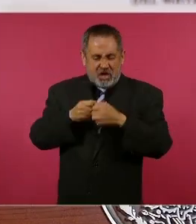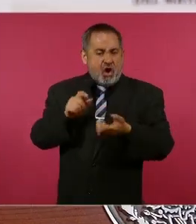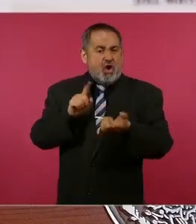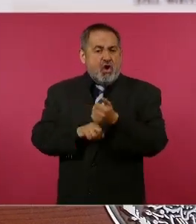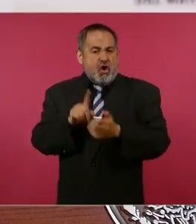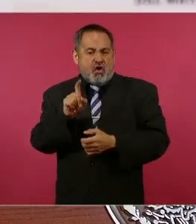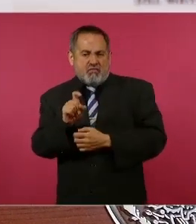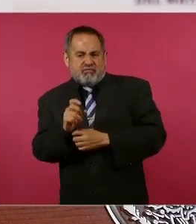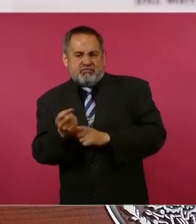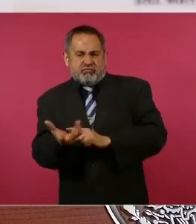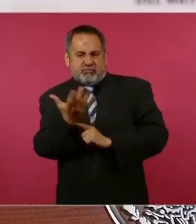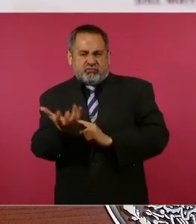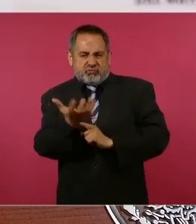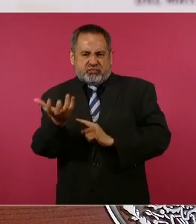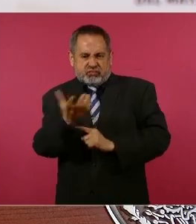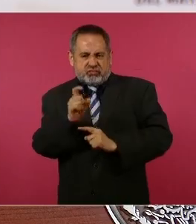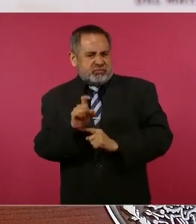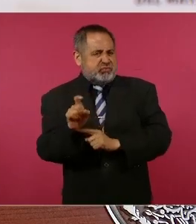sopletes,